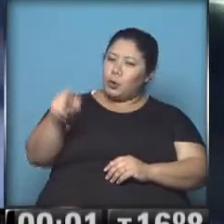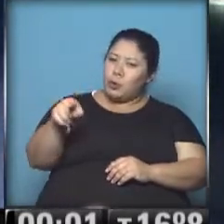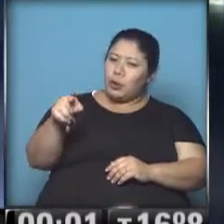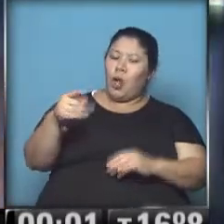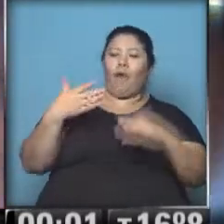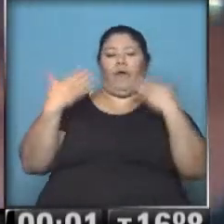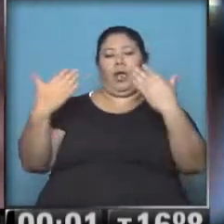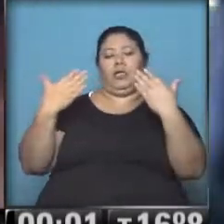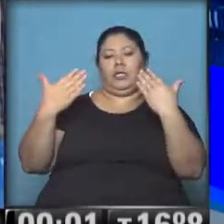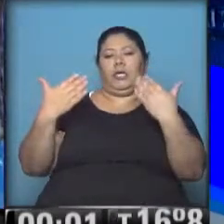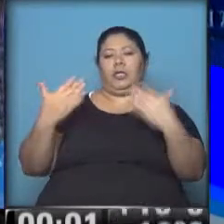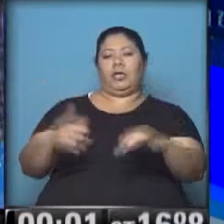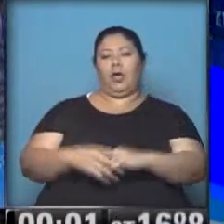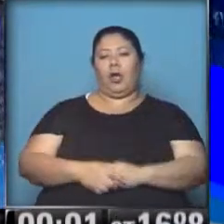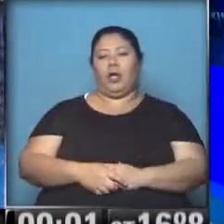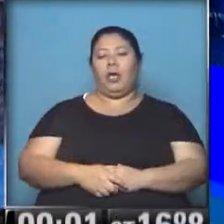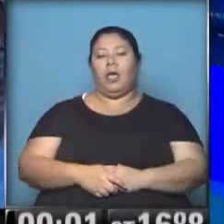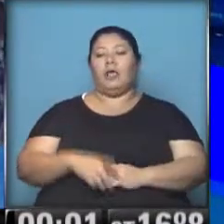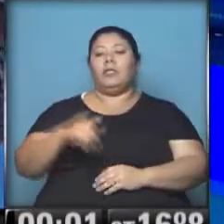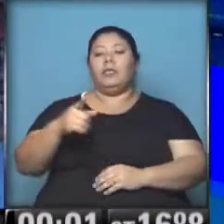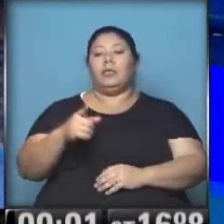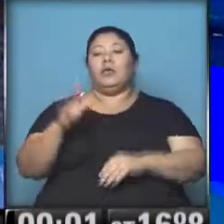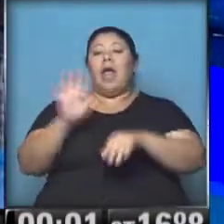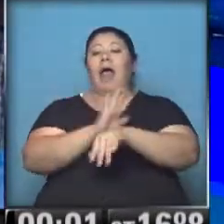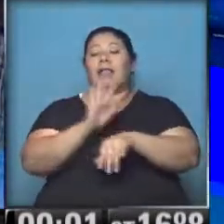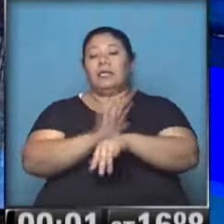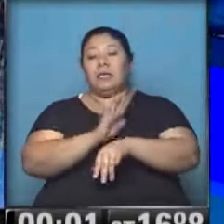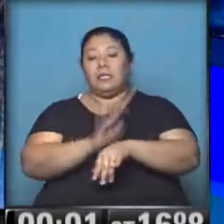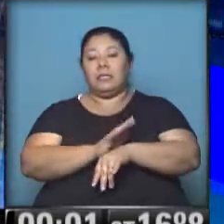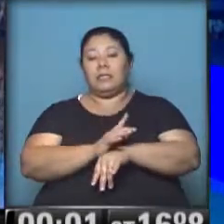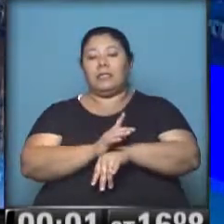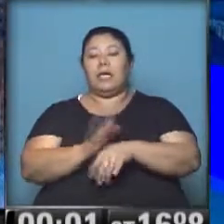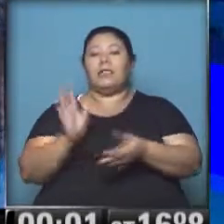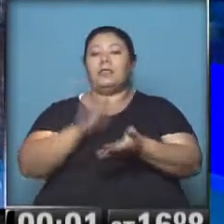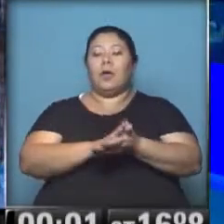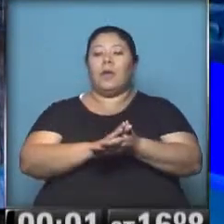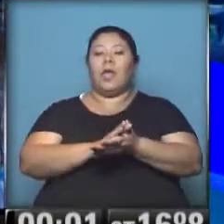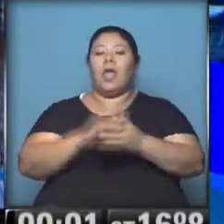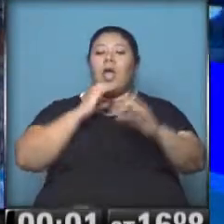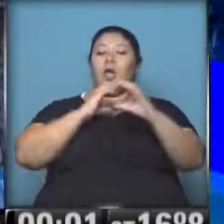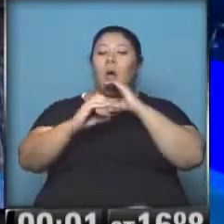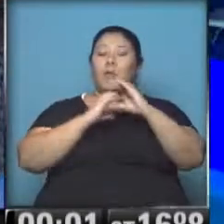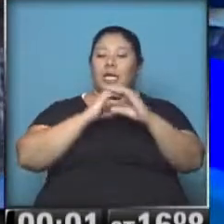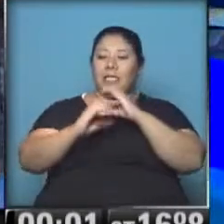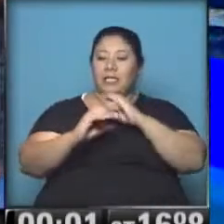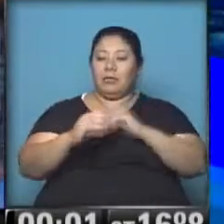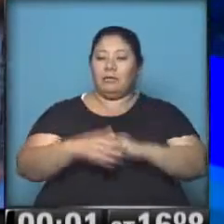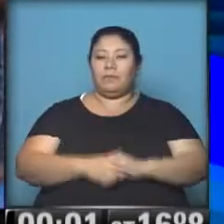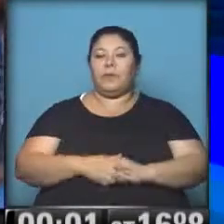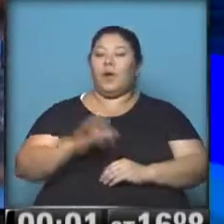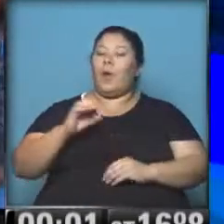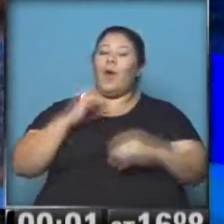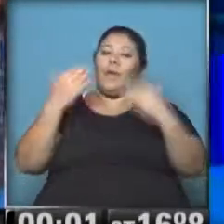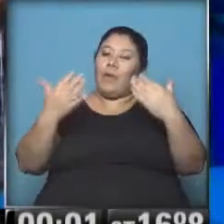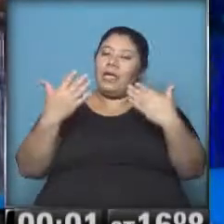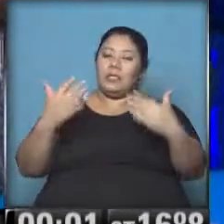llamado Leo Vinci. Muy lindo. Una distinción en ciencia por la parte de comunicación, no por haber inventado algo, no, lamentablemente, pero bueno. Felicitaciones, lo hemos felicitado ya cuando usted no